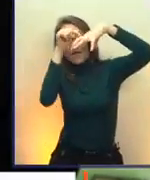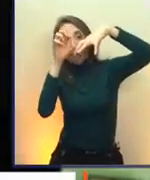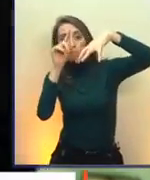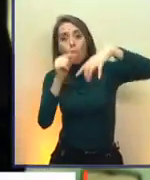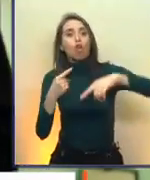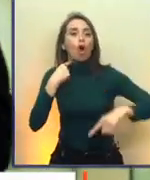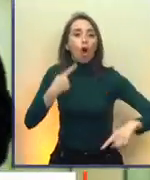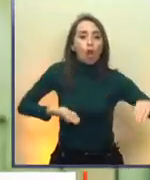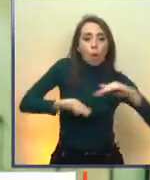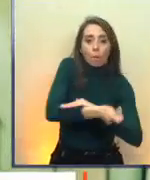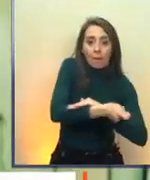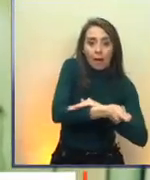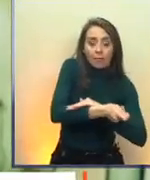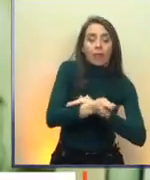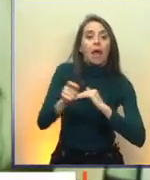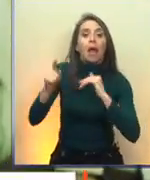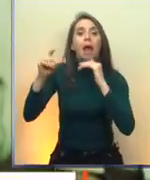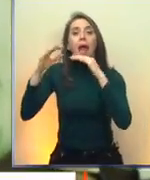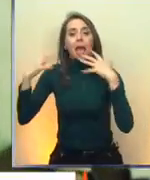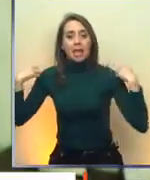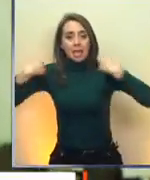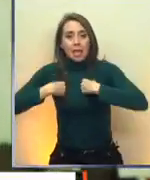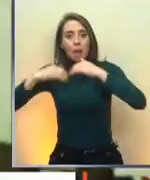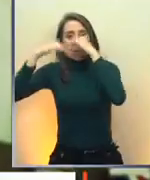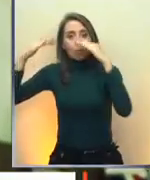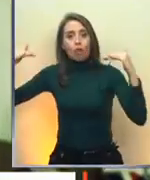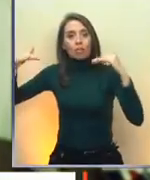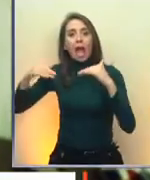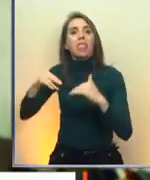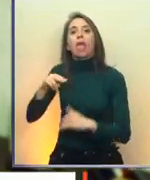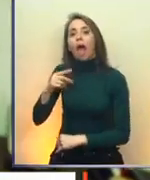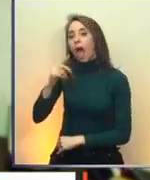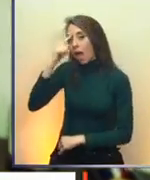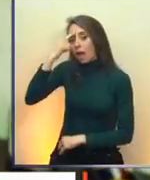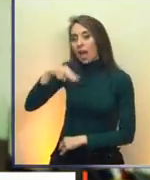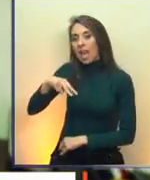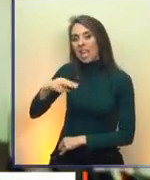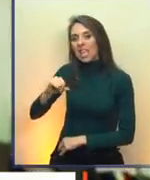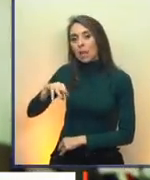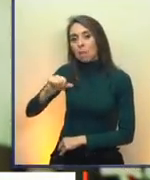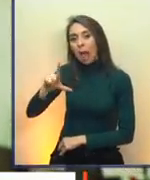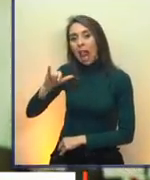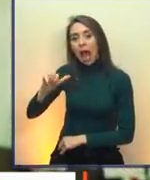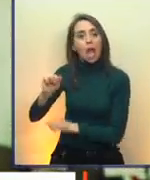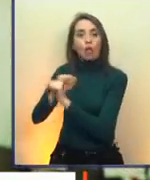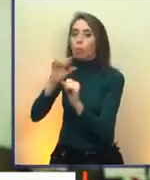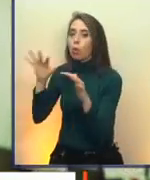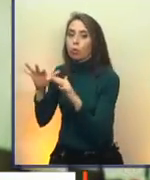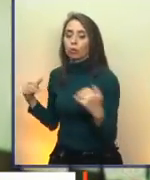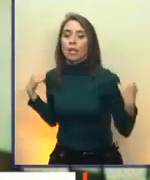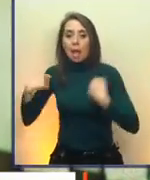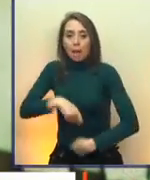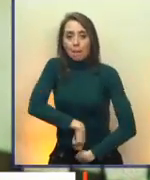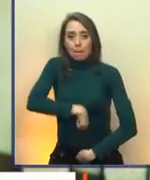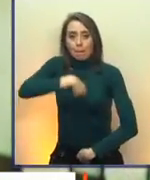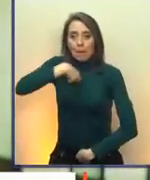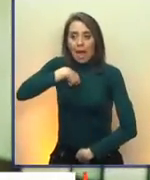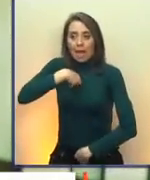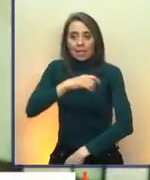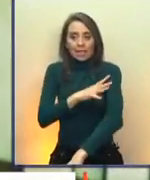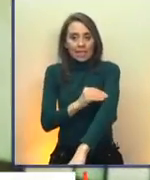equipo convencional de alta montaña de los Himalayas, porque todo lo que es parca de